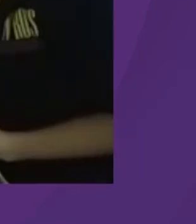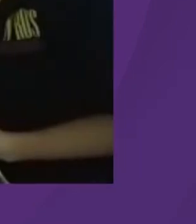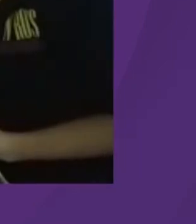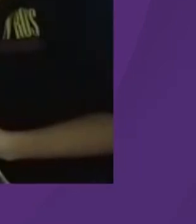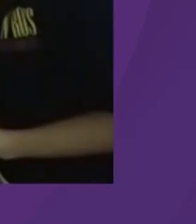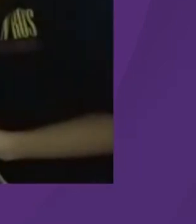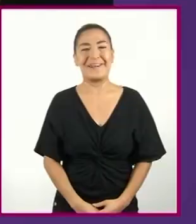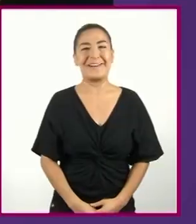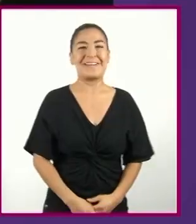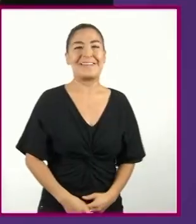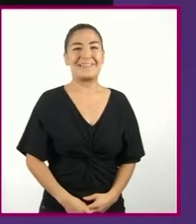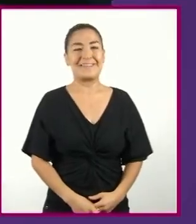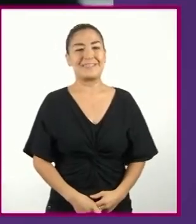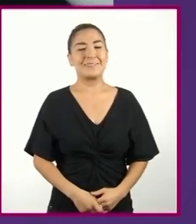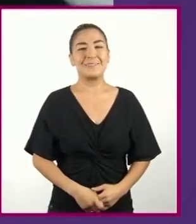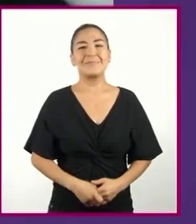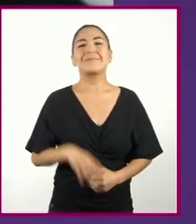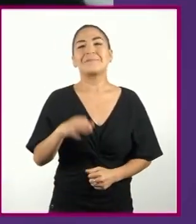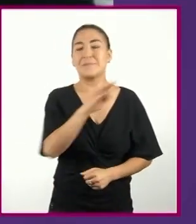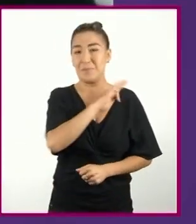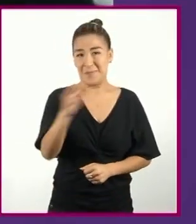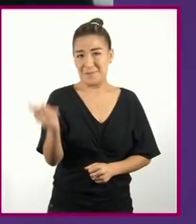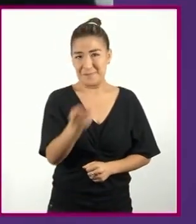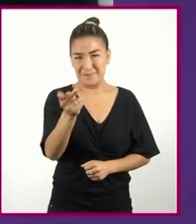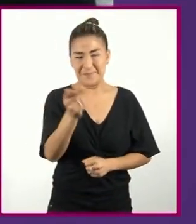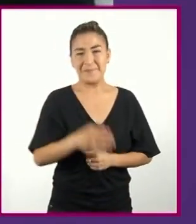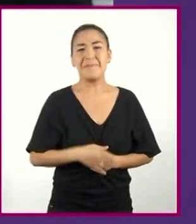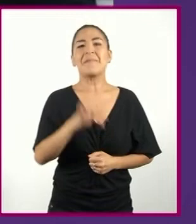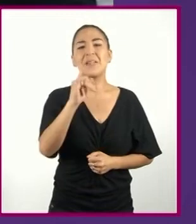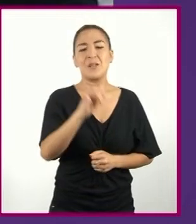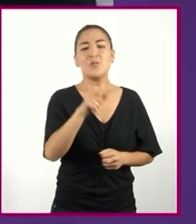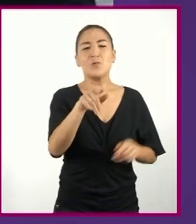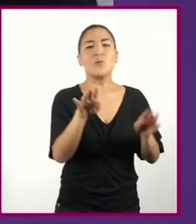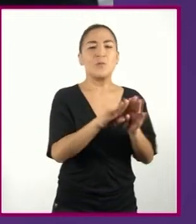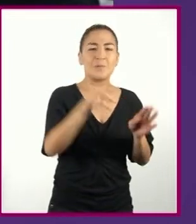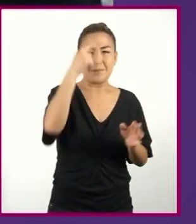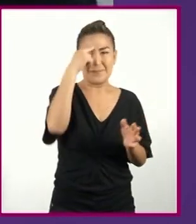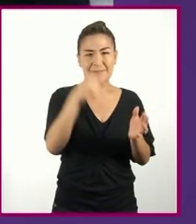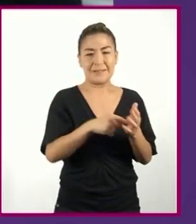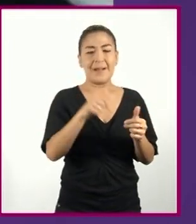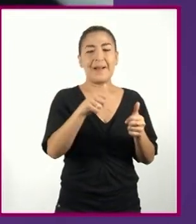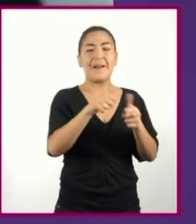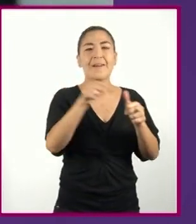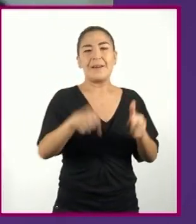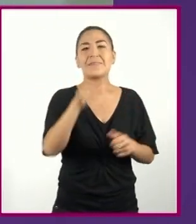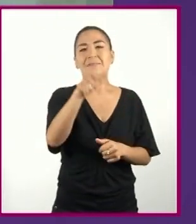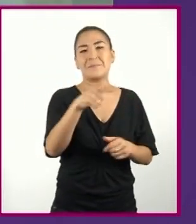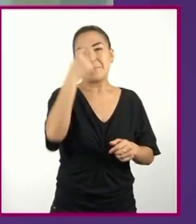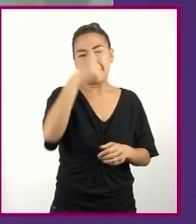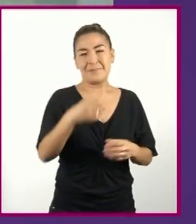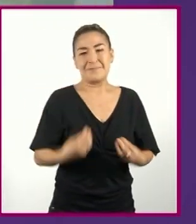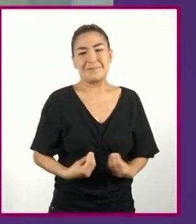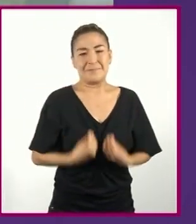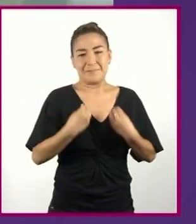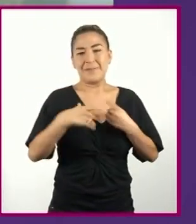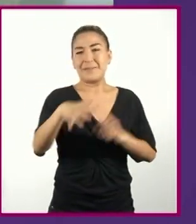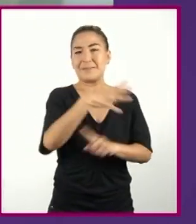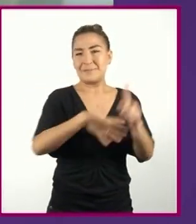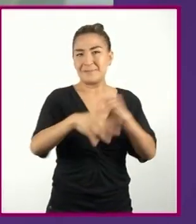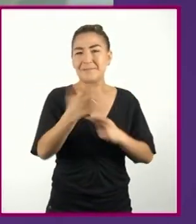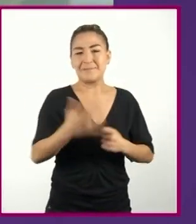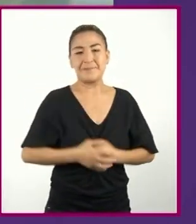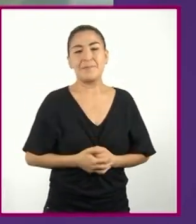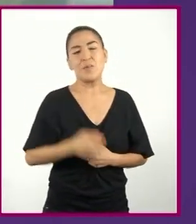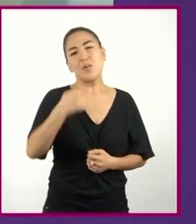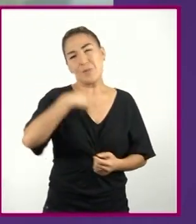Hola, ¿te puedo hacer unas preguntas? Sí. ¿Cómo crees que el arte puede contribuir en la sociedad? Yo creo que